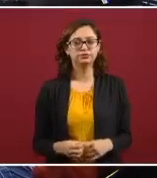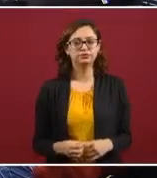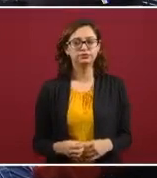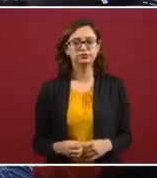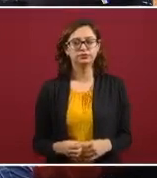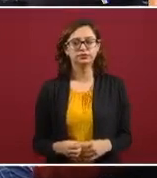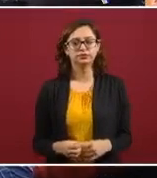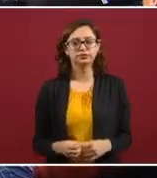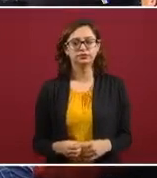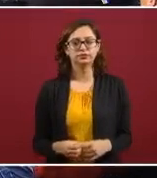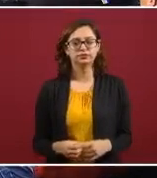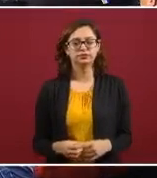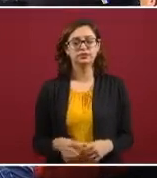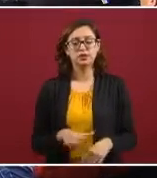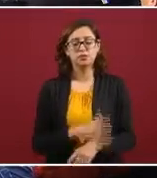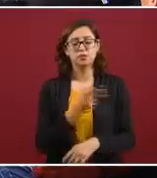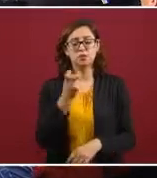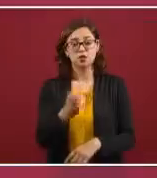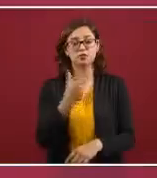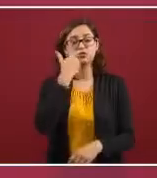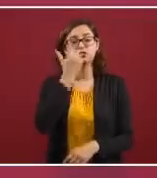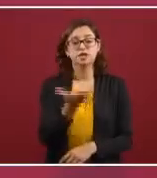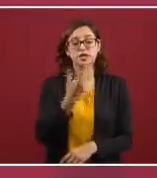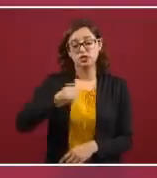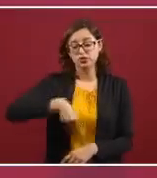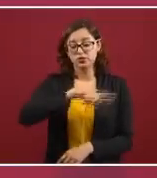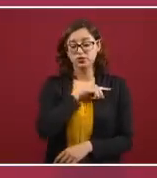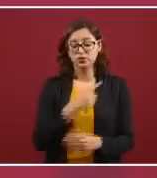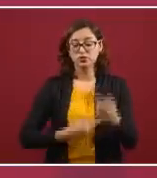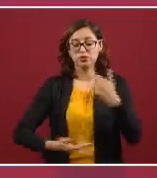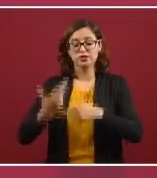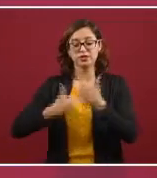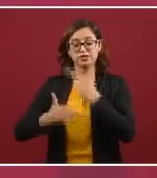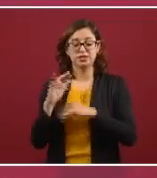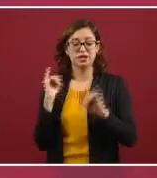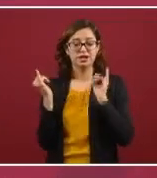quisieran que nosotros regresáramos